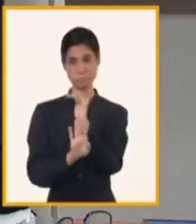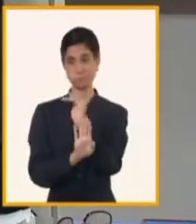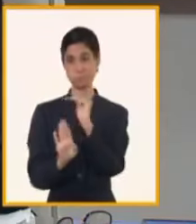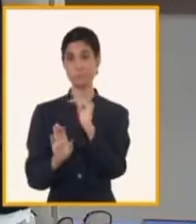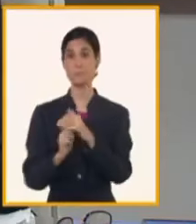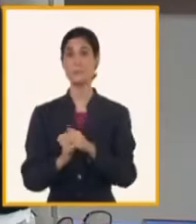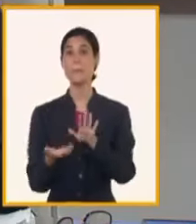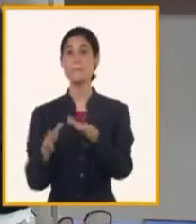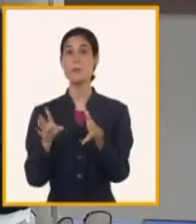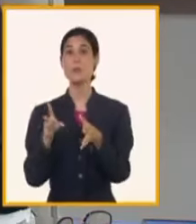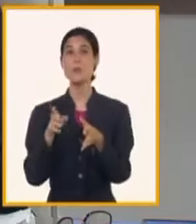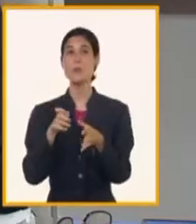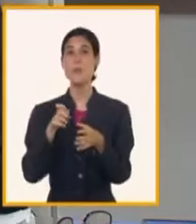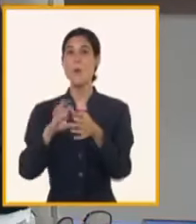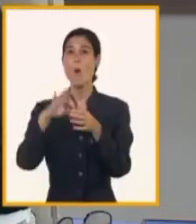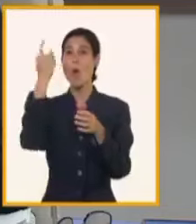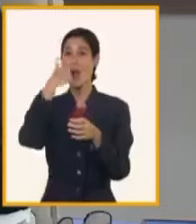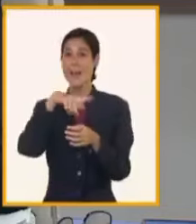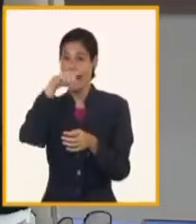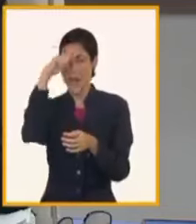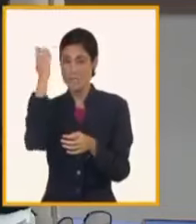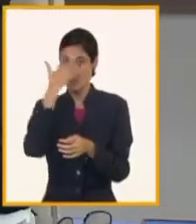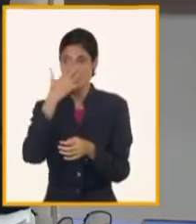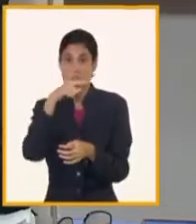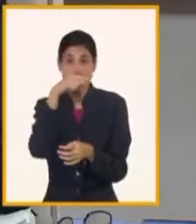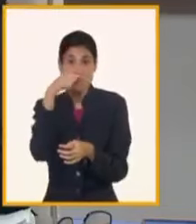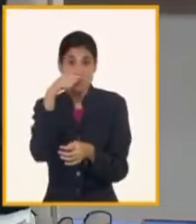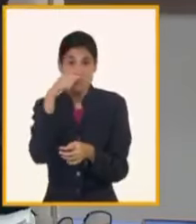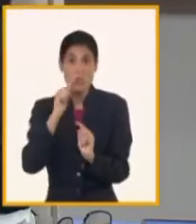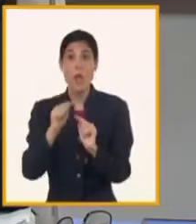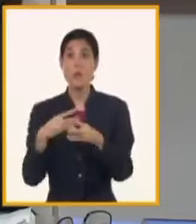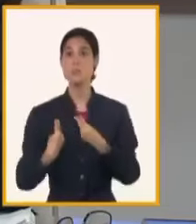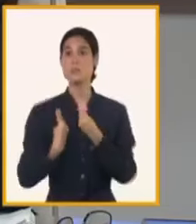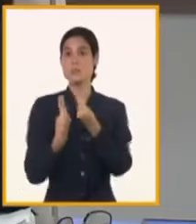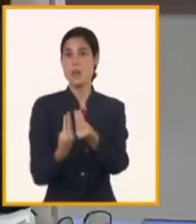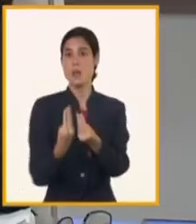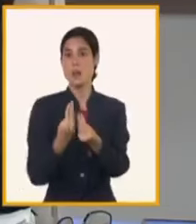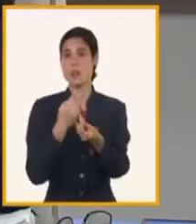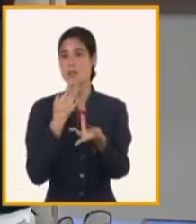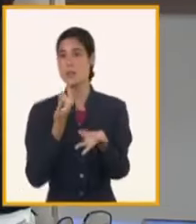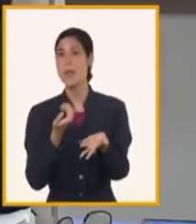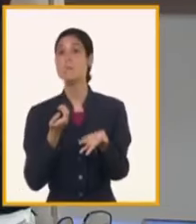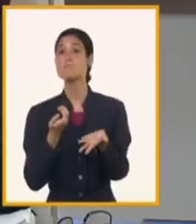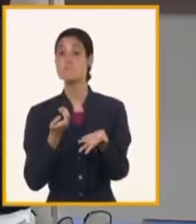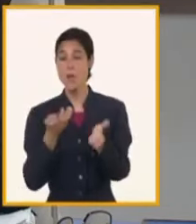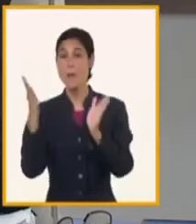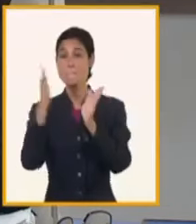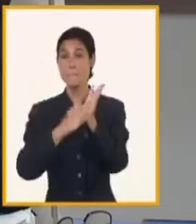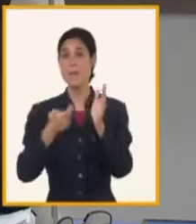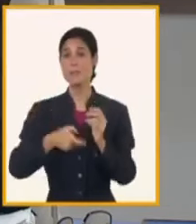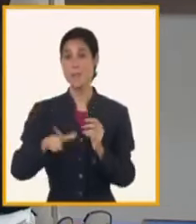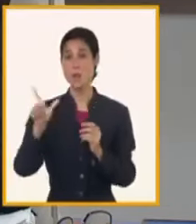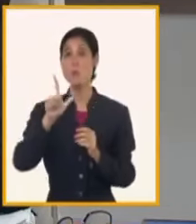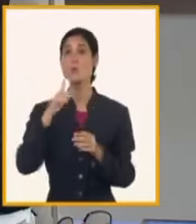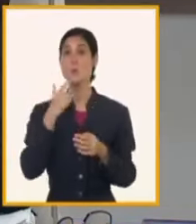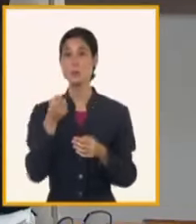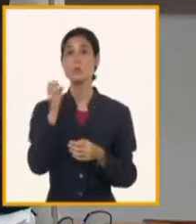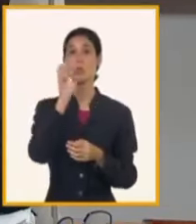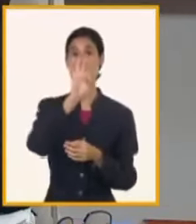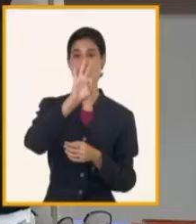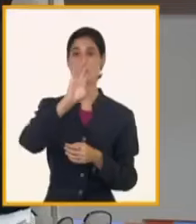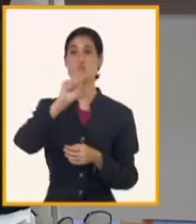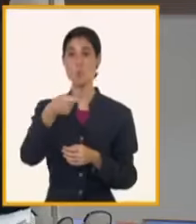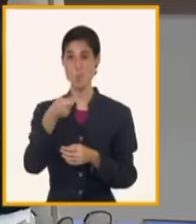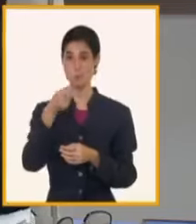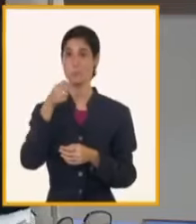8,3 gw H diaria y y en el mes de julio cumplió con los 8,3 gw horas